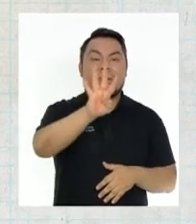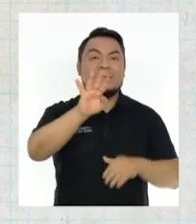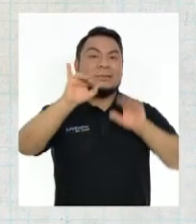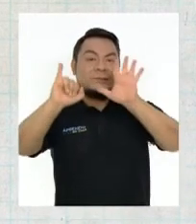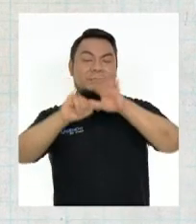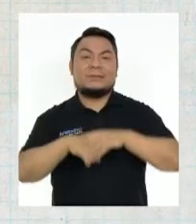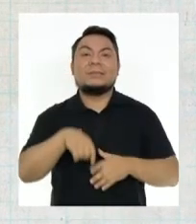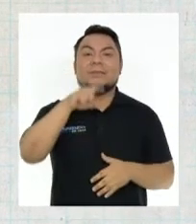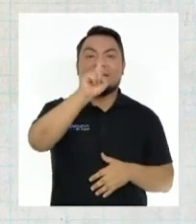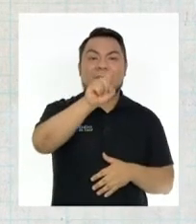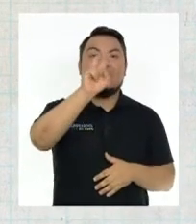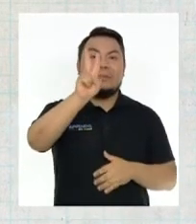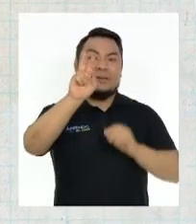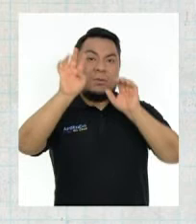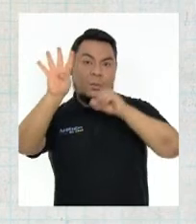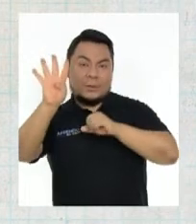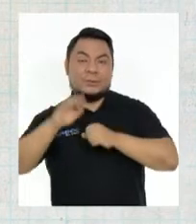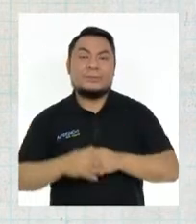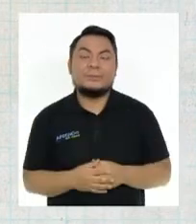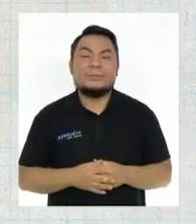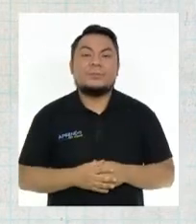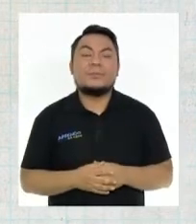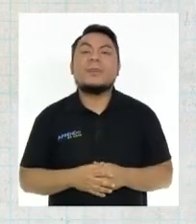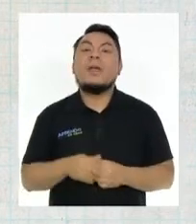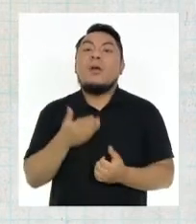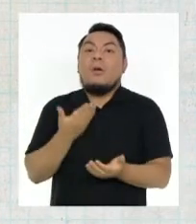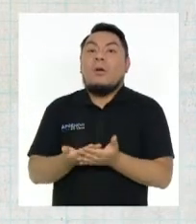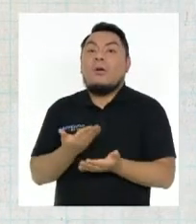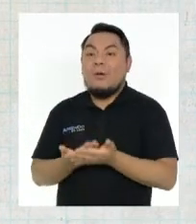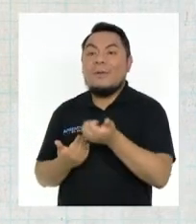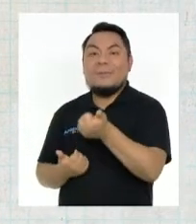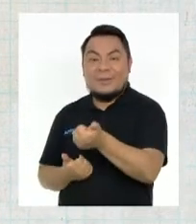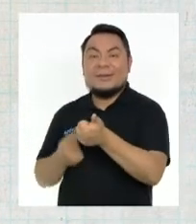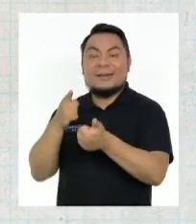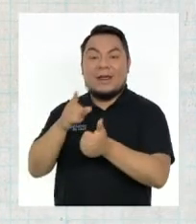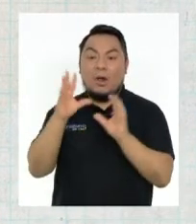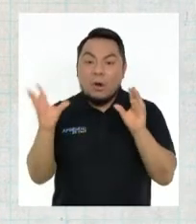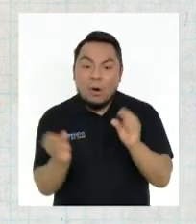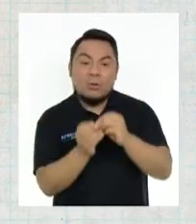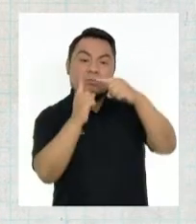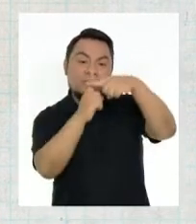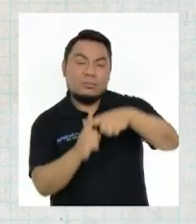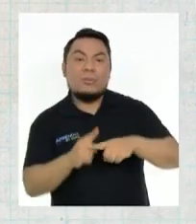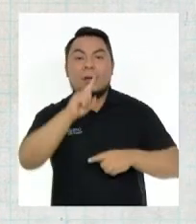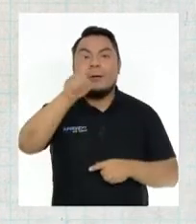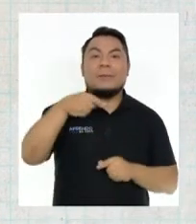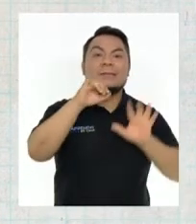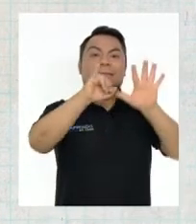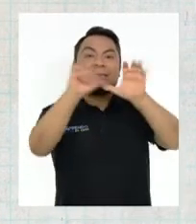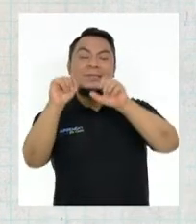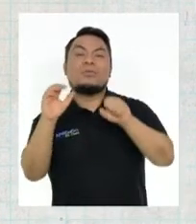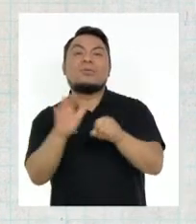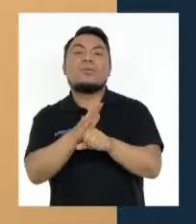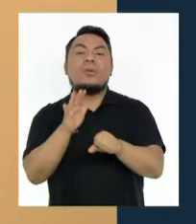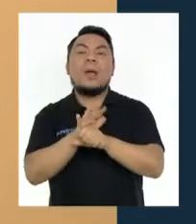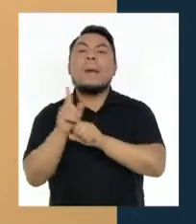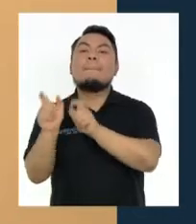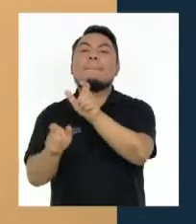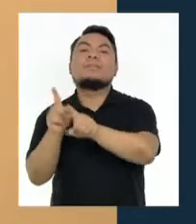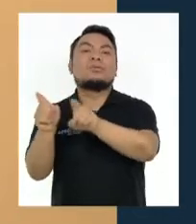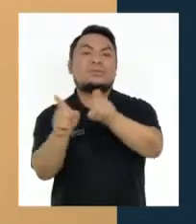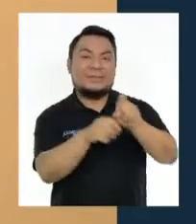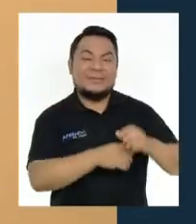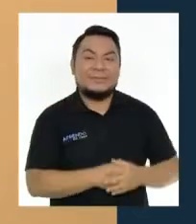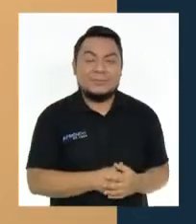246 y 124. Comprobado. Si lo sumamos resulta 1600, que es el total de encuestados.